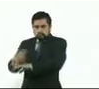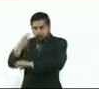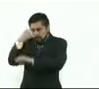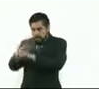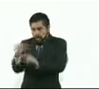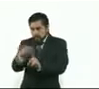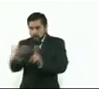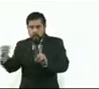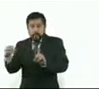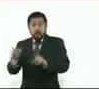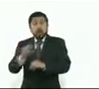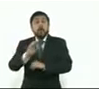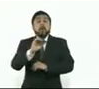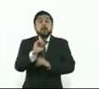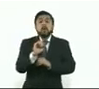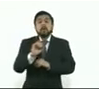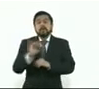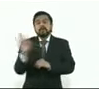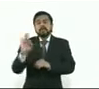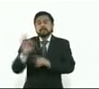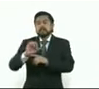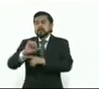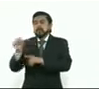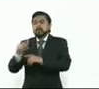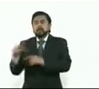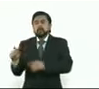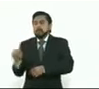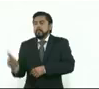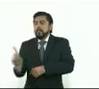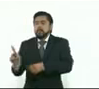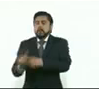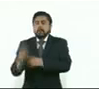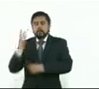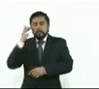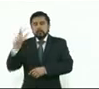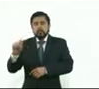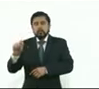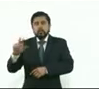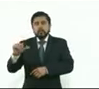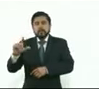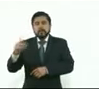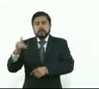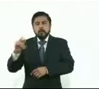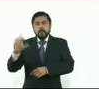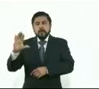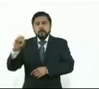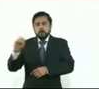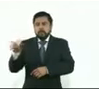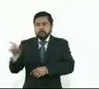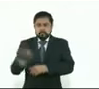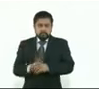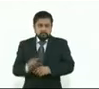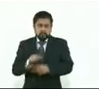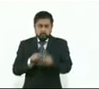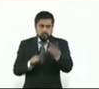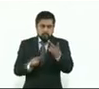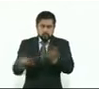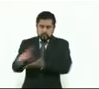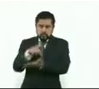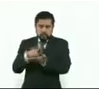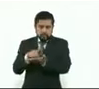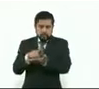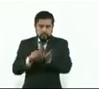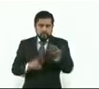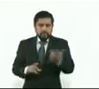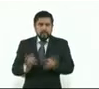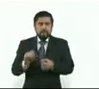grande y donde nos habíamos comprometido a hacer esta coordinación territorial. Entonces ya no solamente estaría Tepepan y La